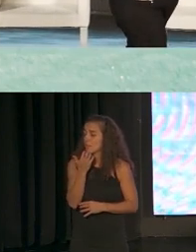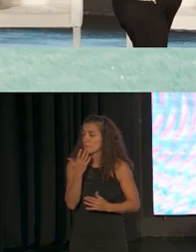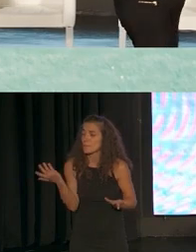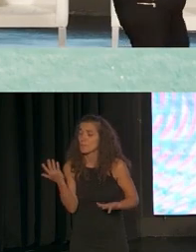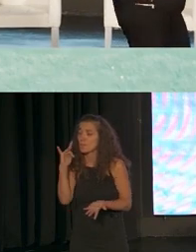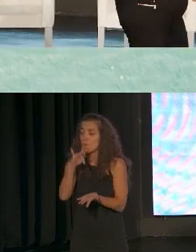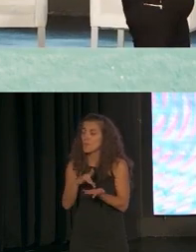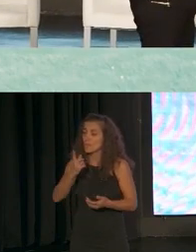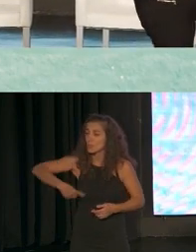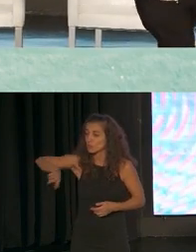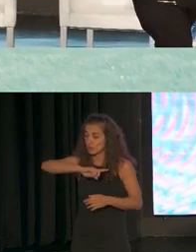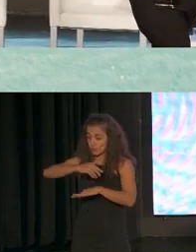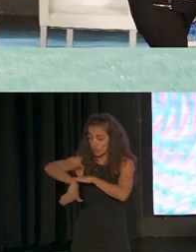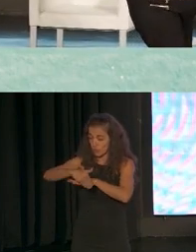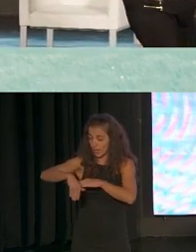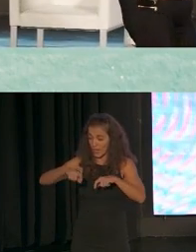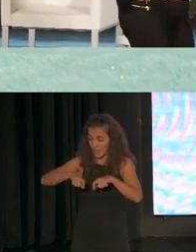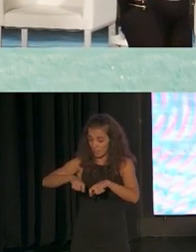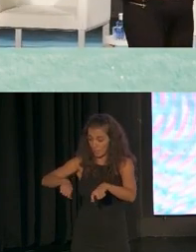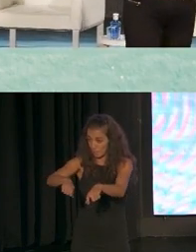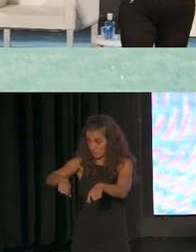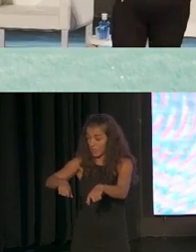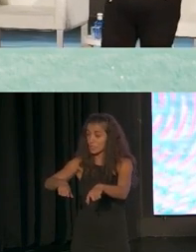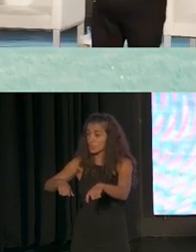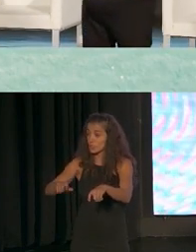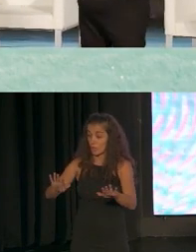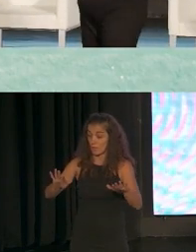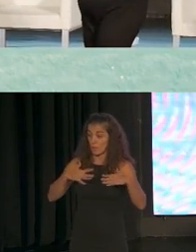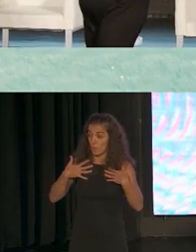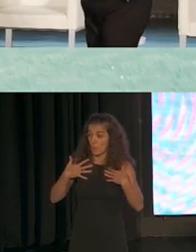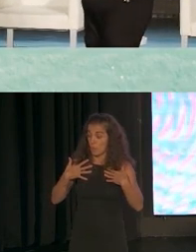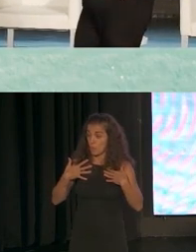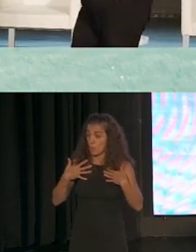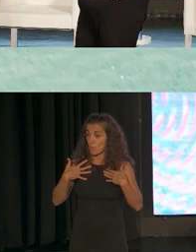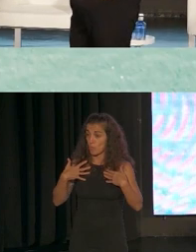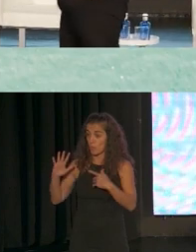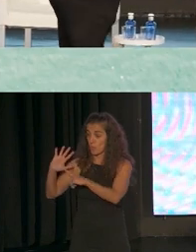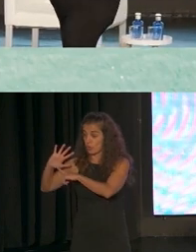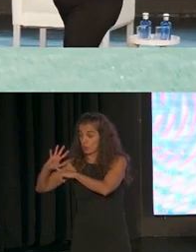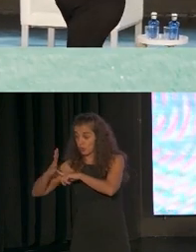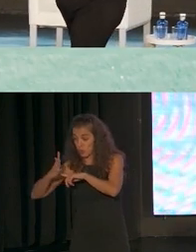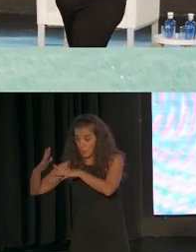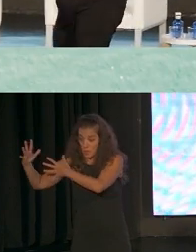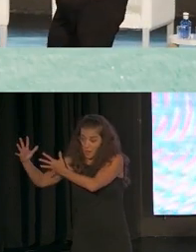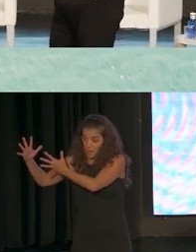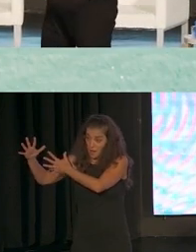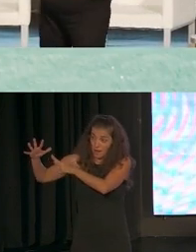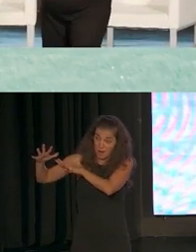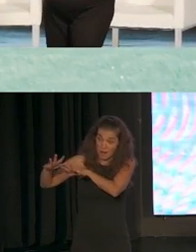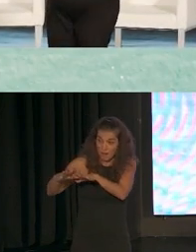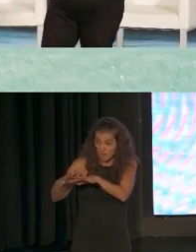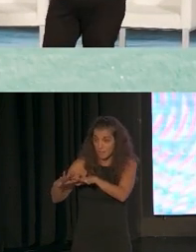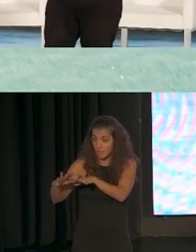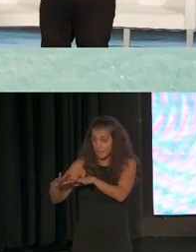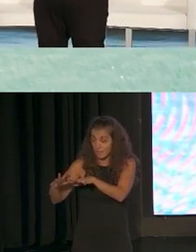cuando estamos cruzando por la calle por un paso de cebra y de repente se acerca una sombra muy grande al paso de